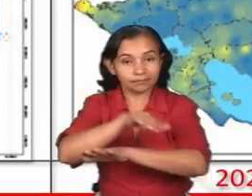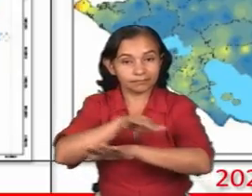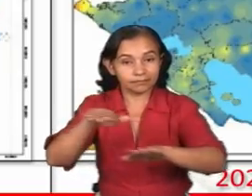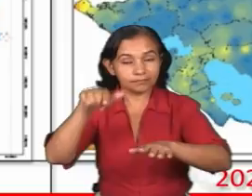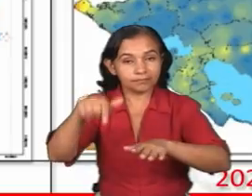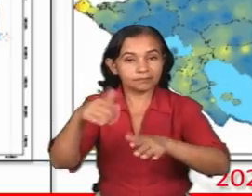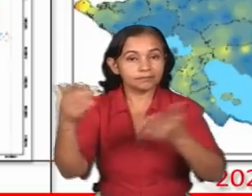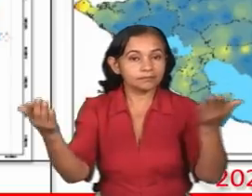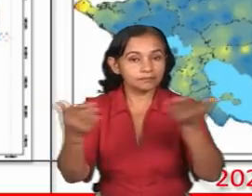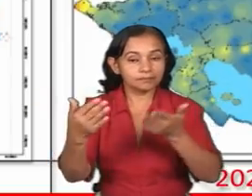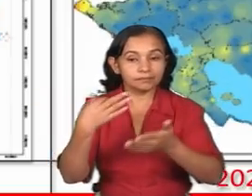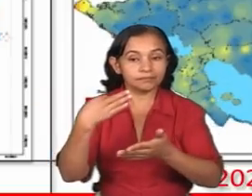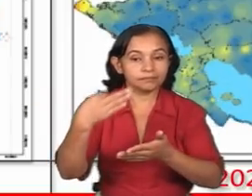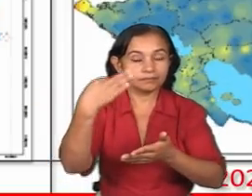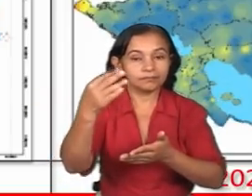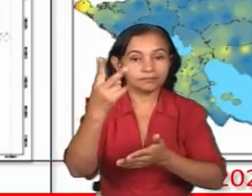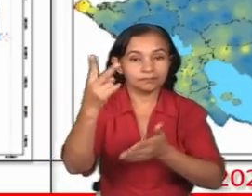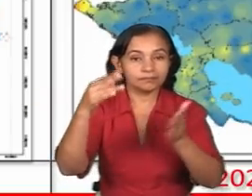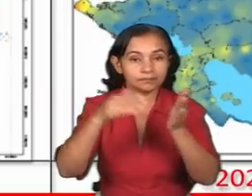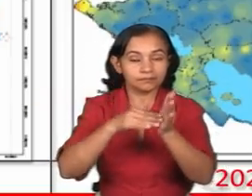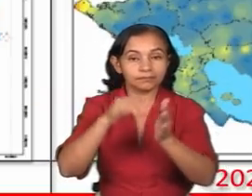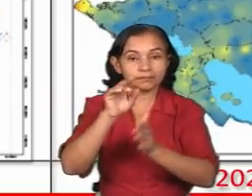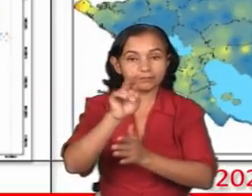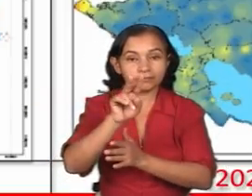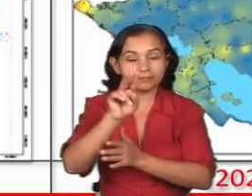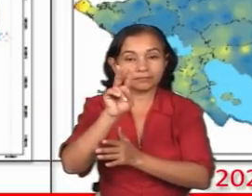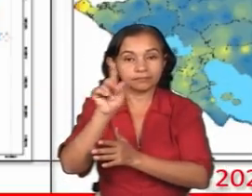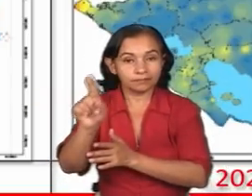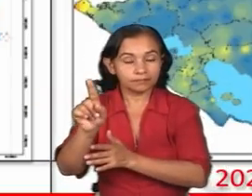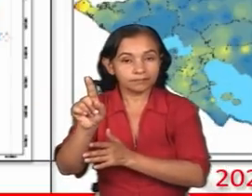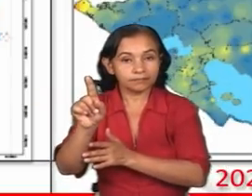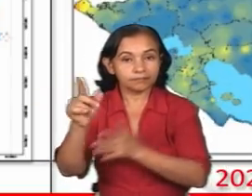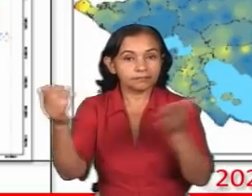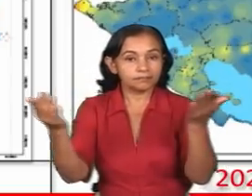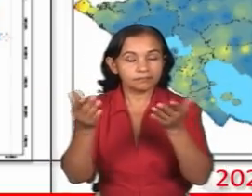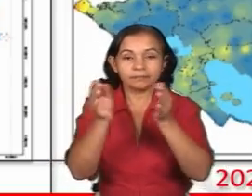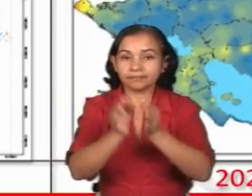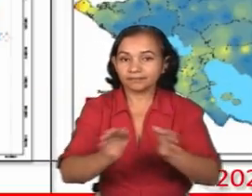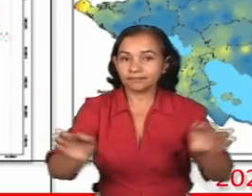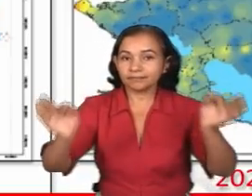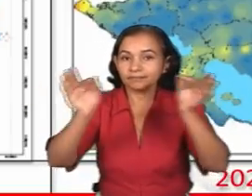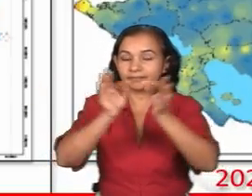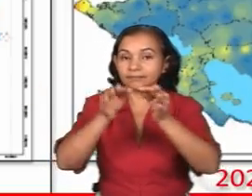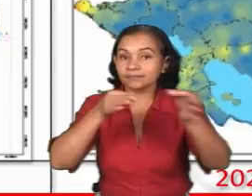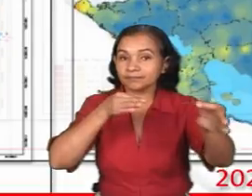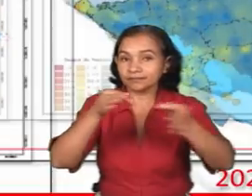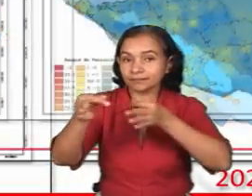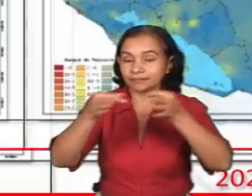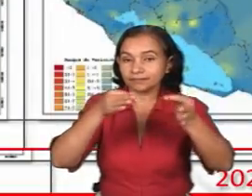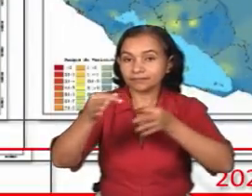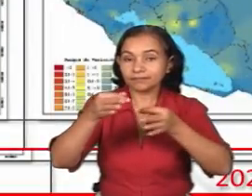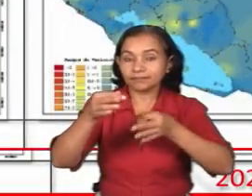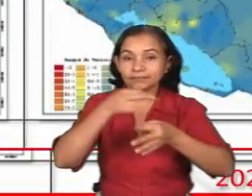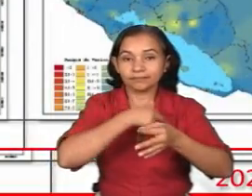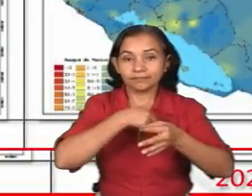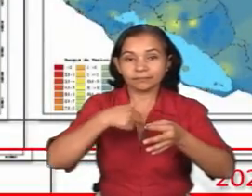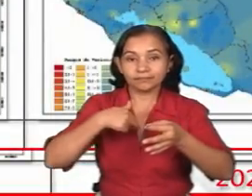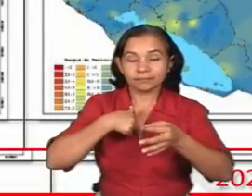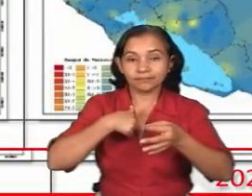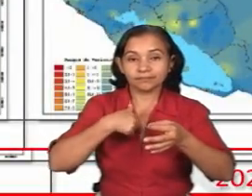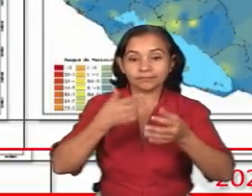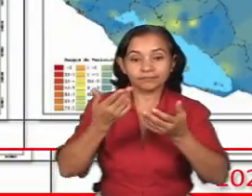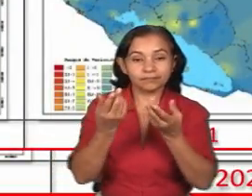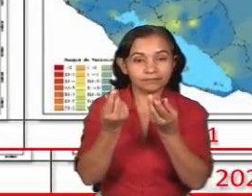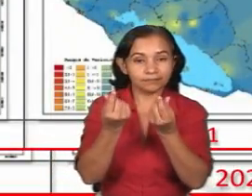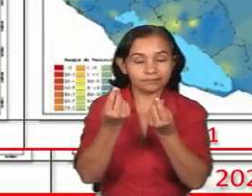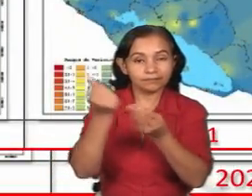estamos proyectando cerrar el 2021. Esa proyección del 2021, es importante aclarar que esa proyección se hace en base a recursos